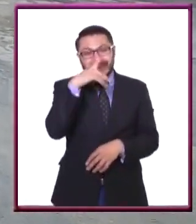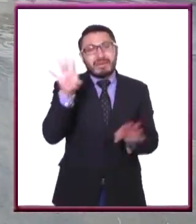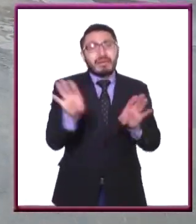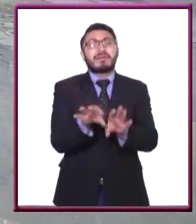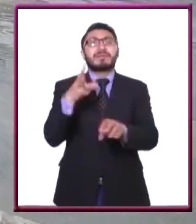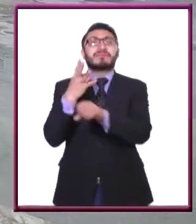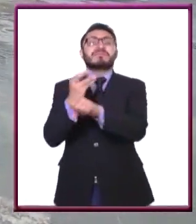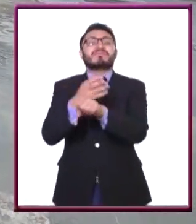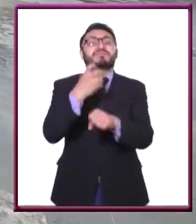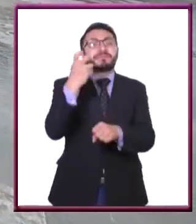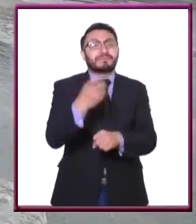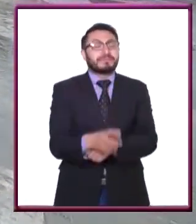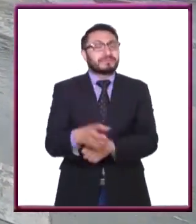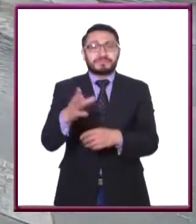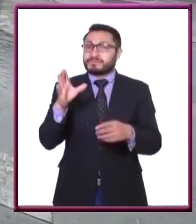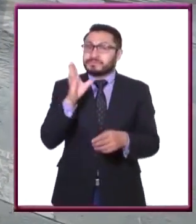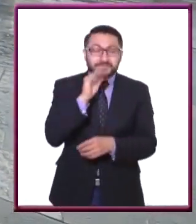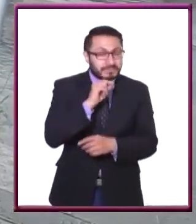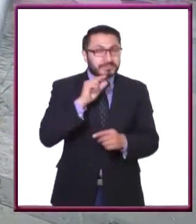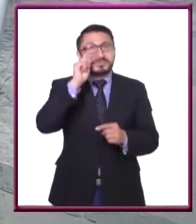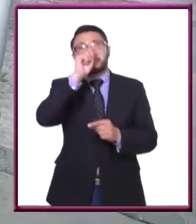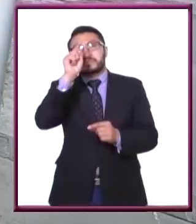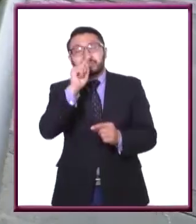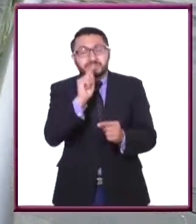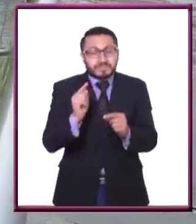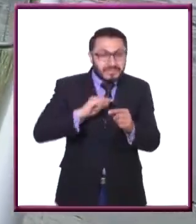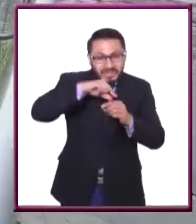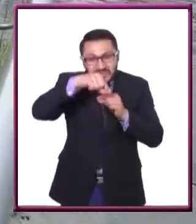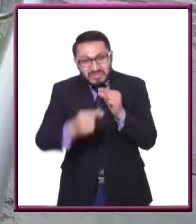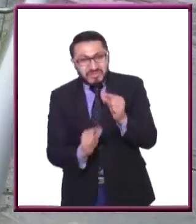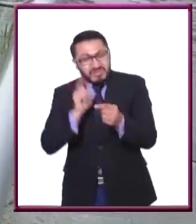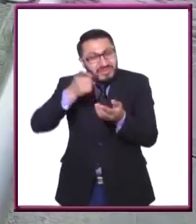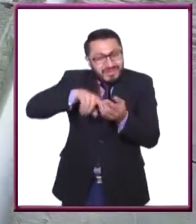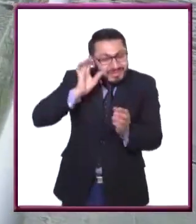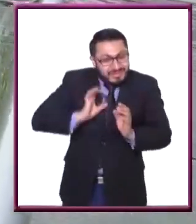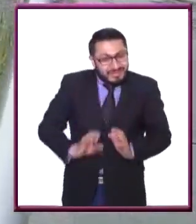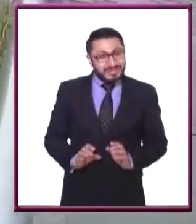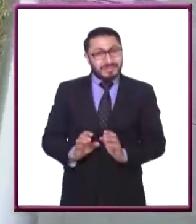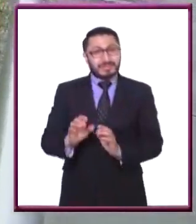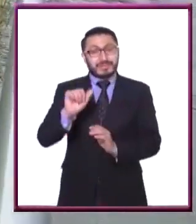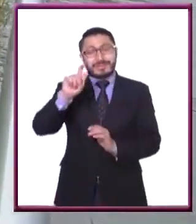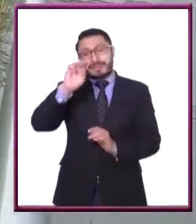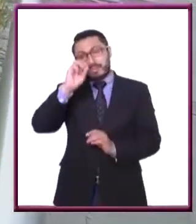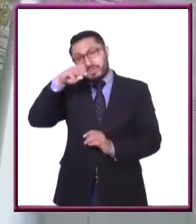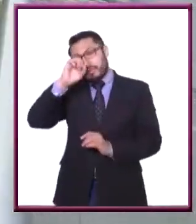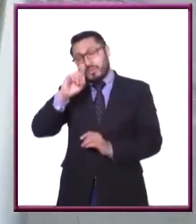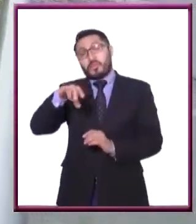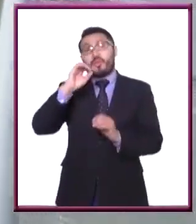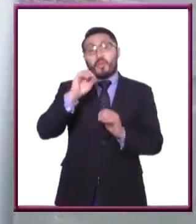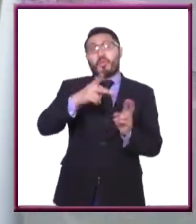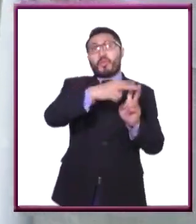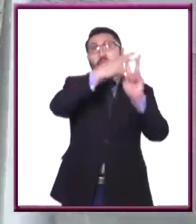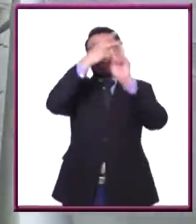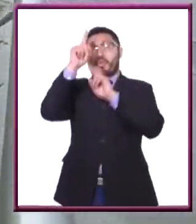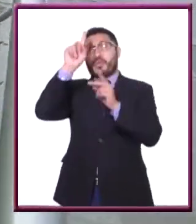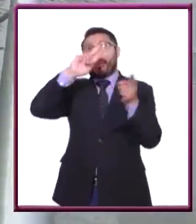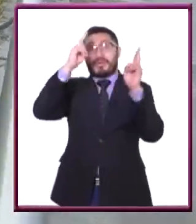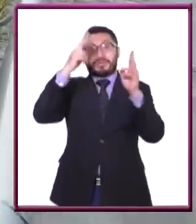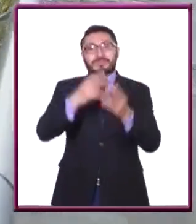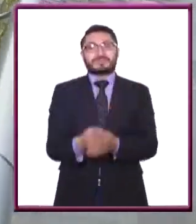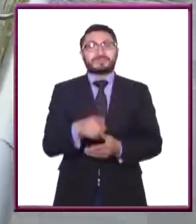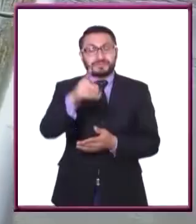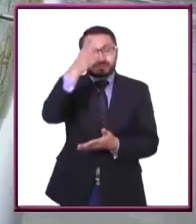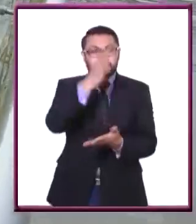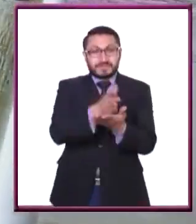¿Cómo vamos a resolver eso? No hay manera de contar átomo por átomo. Ni siquiera sé si se pueden contar todas las estrellas en el universo. Pues divide